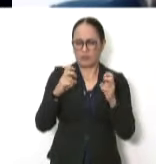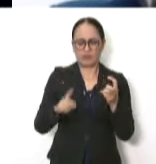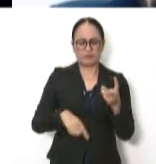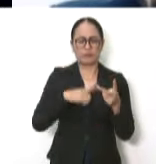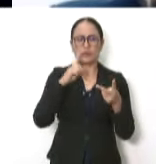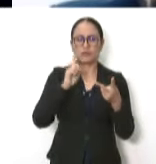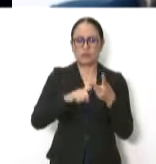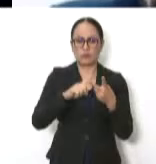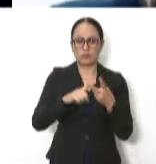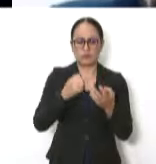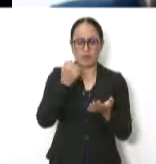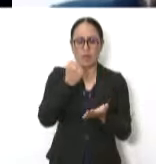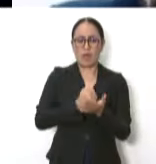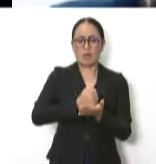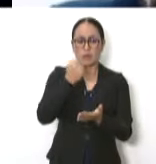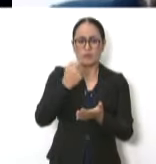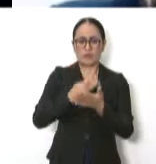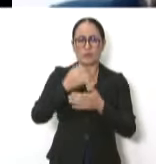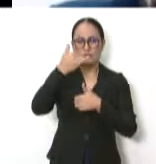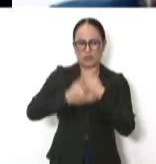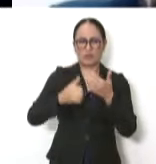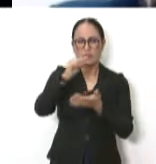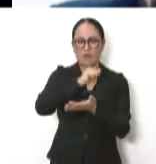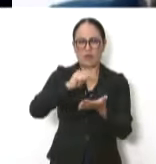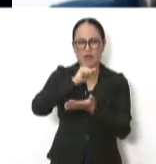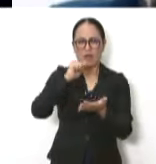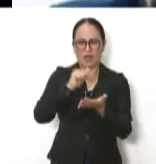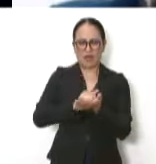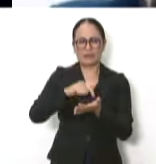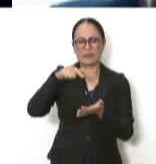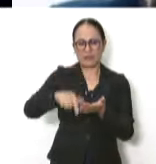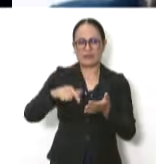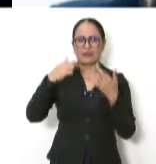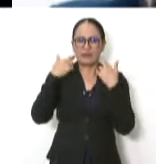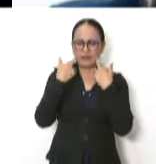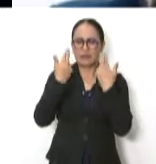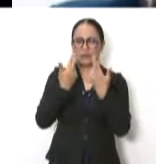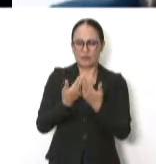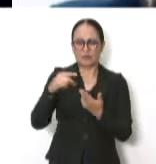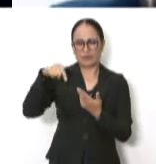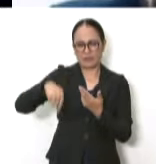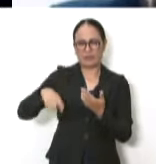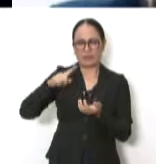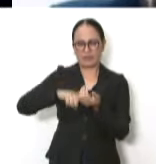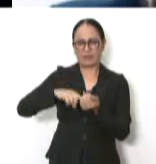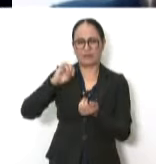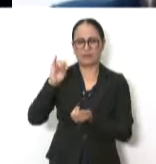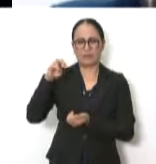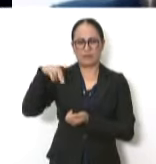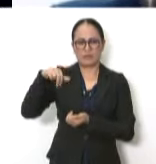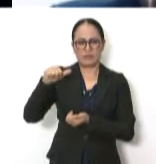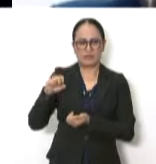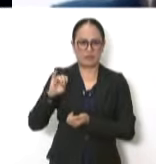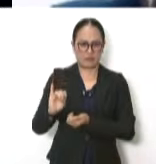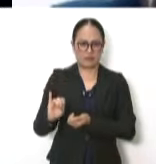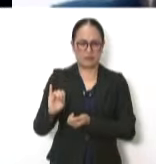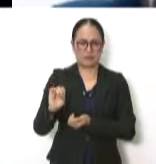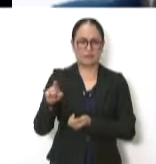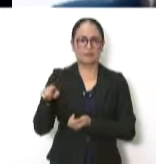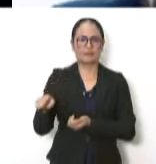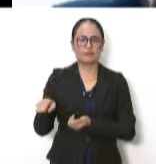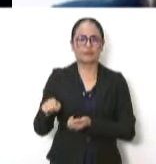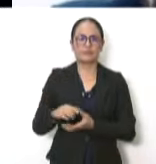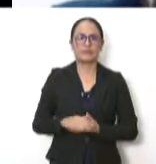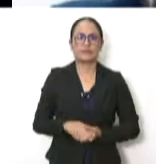Dos, aprobación del proyecto de acta de la sesión ordinaria del Pleno del Instituto Nacional de Transparencia, Acceso a la Información